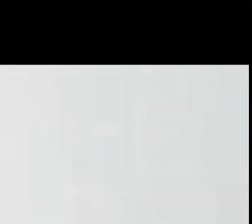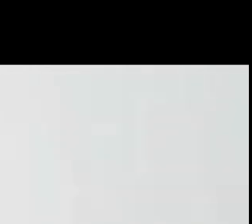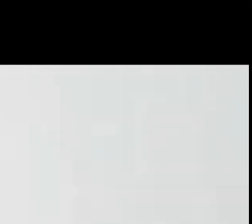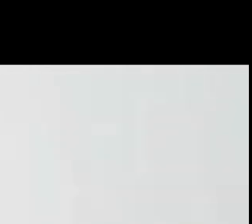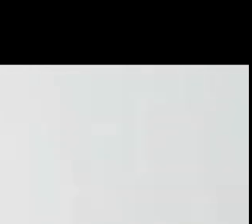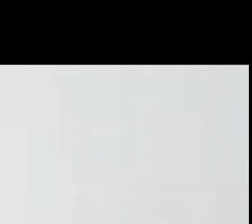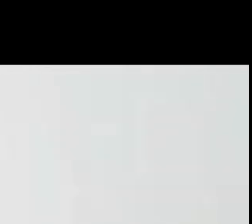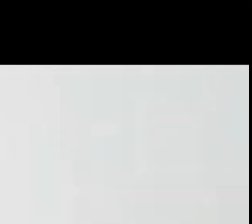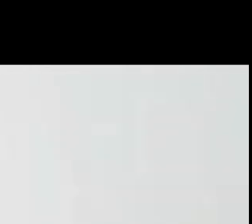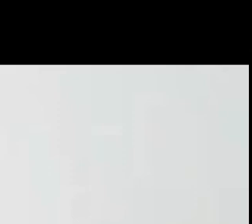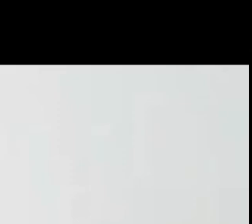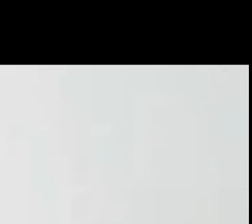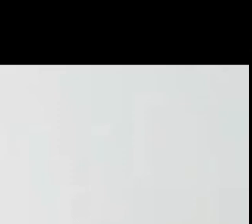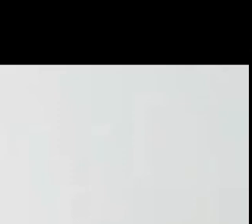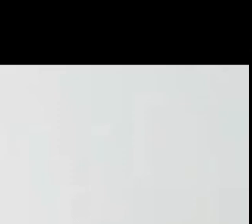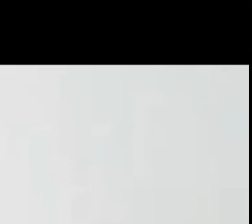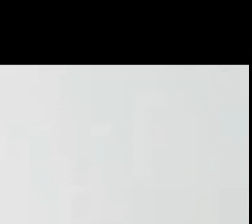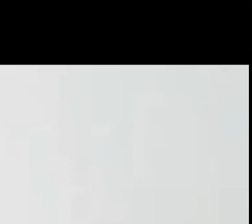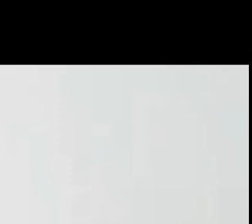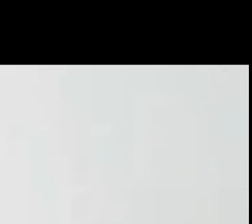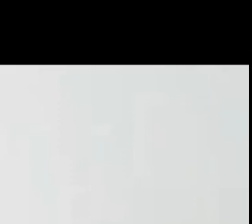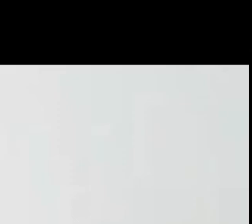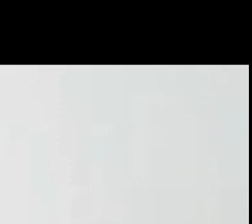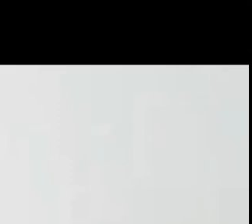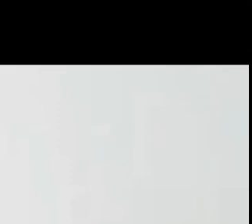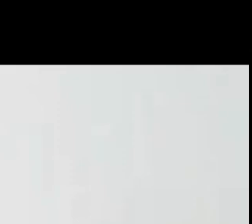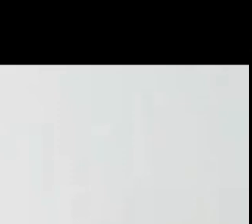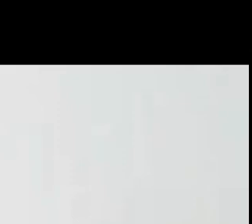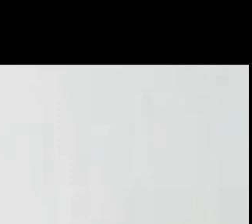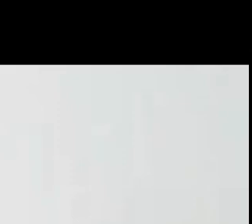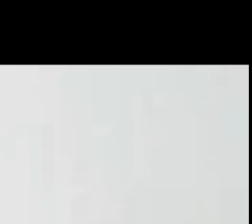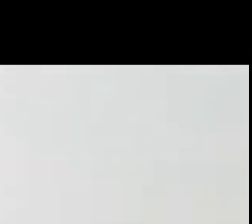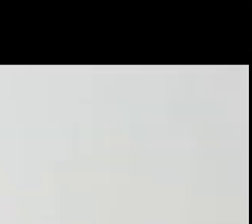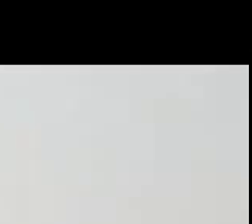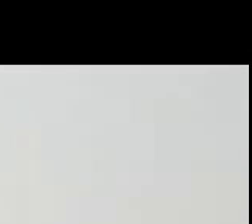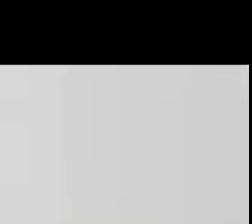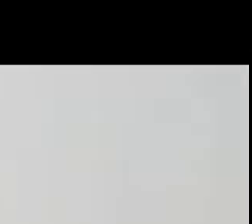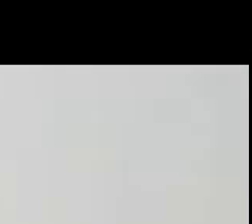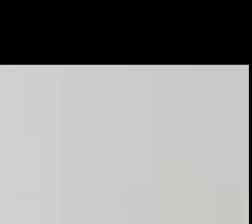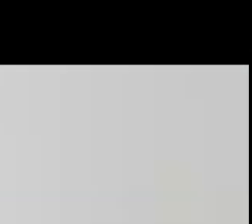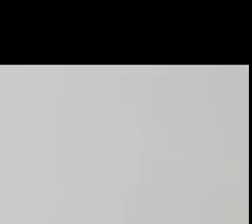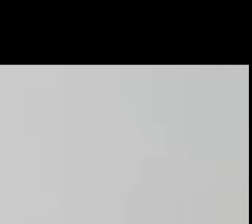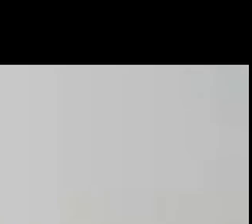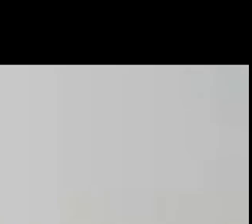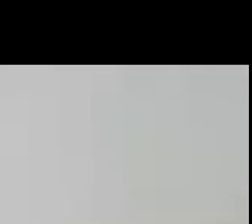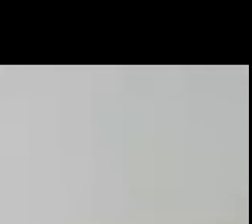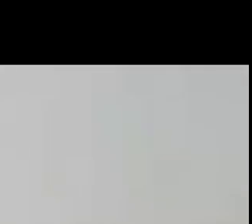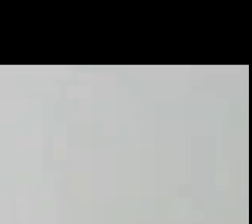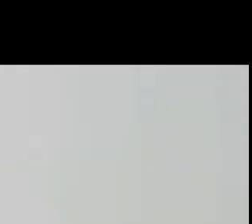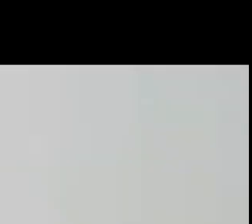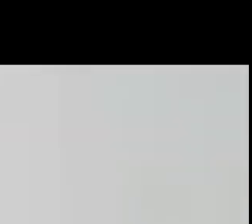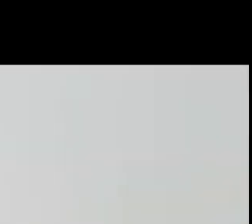información gracias a partir de qué fecha estará habilitada para hacer el llenado del plan de trabajo